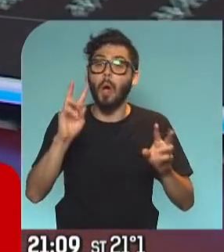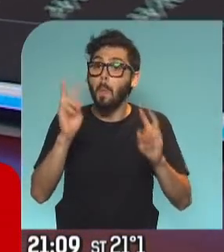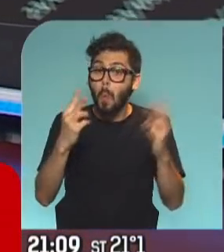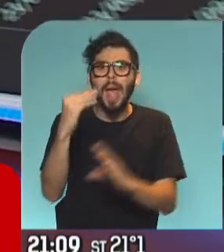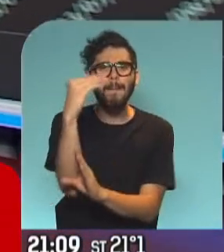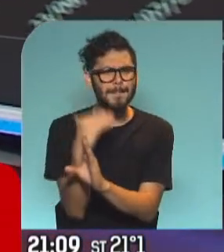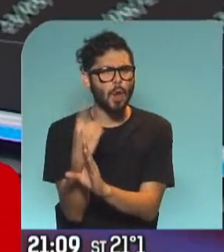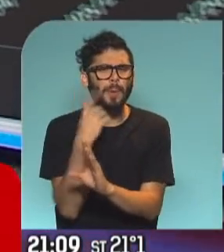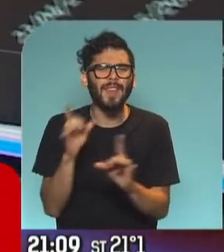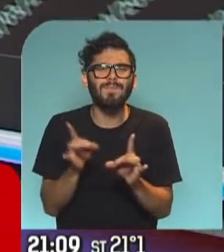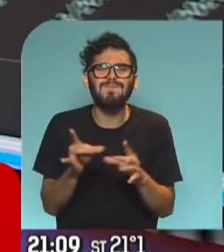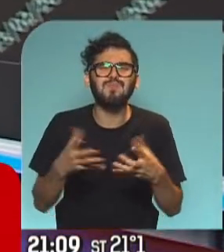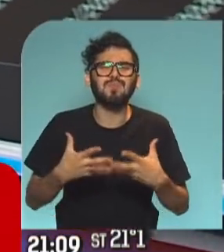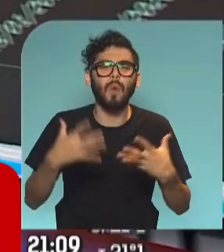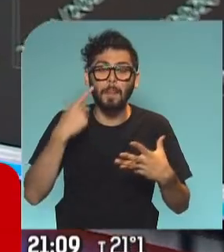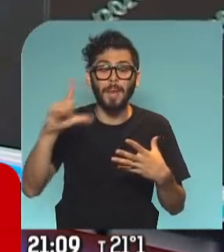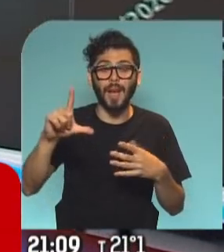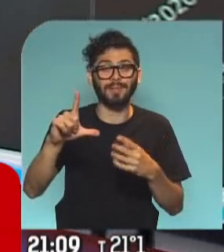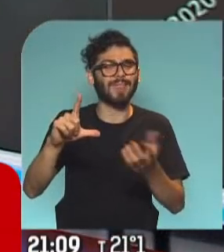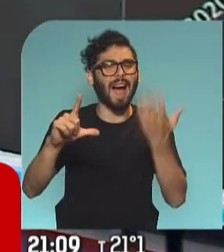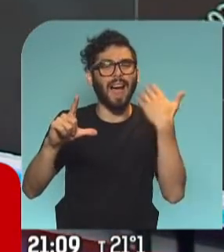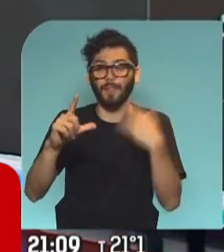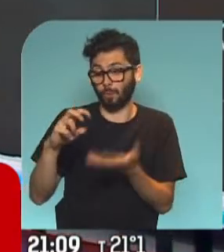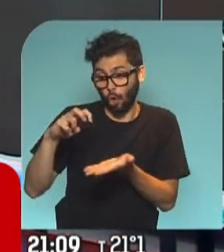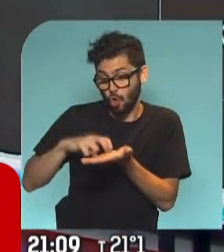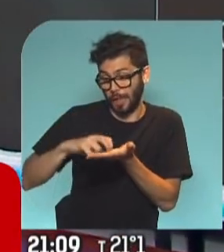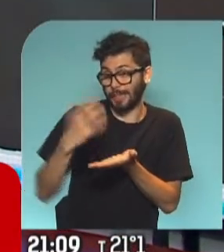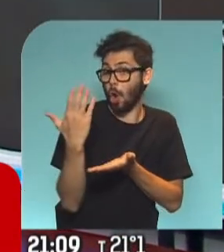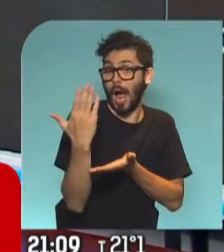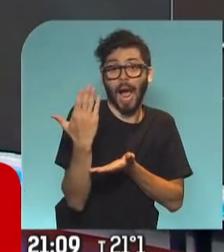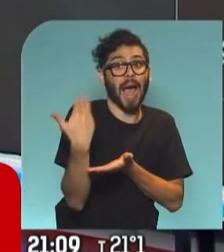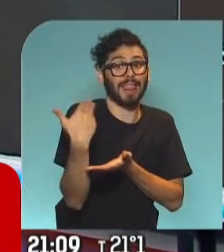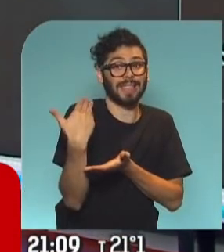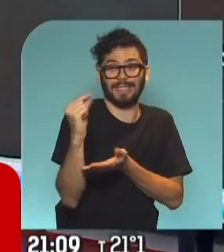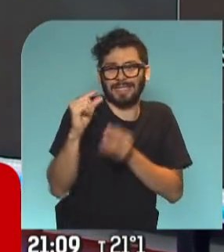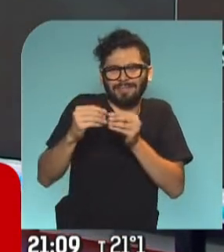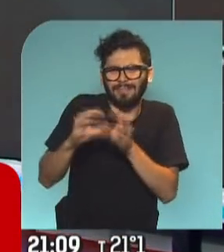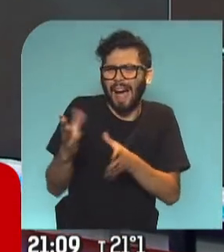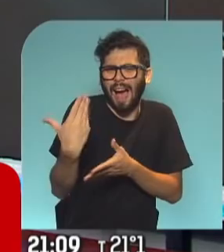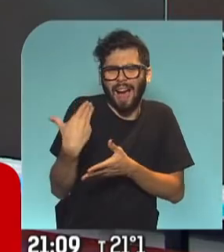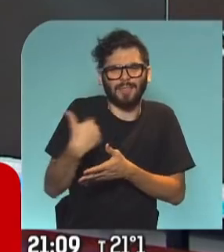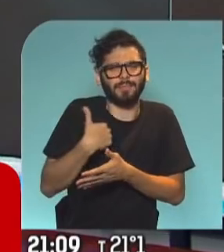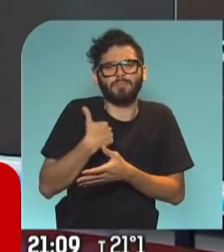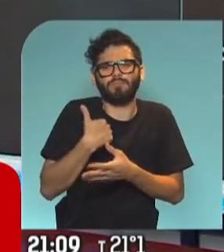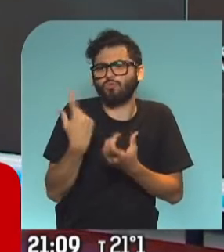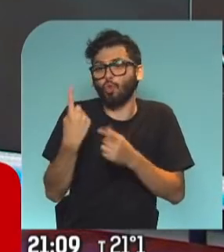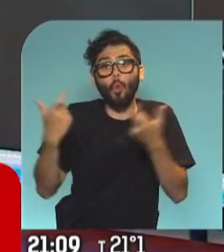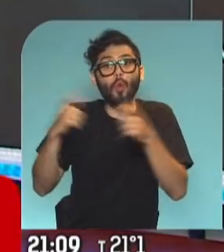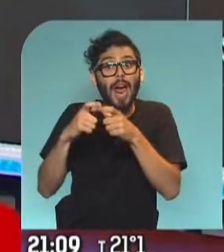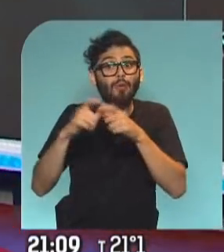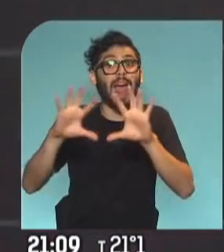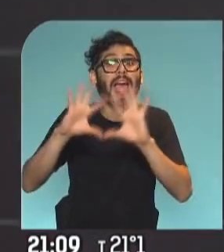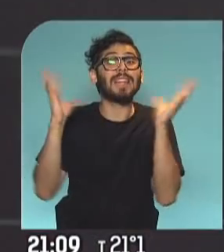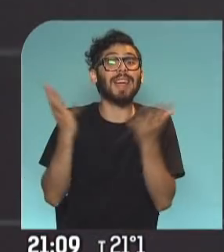fíjese la densidad. Hace unos minutos antes del noticiero estábamos en una reunión